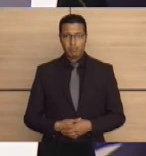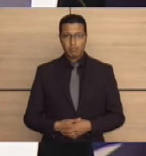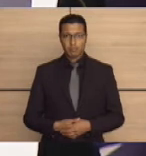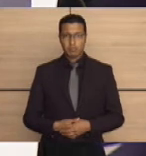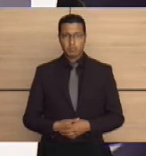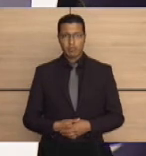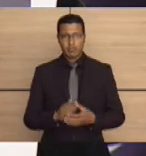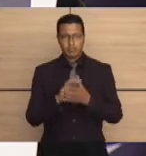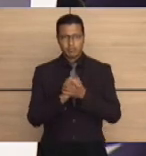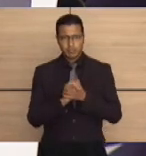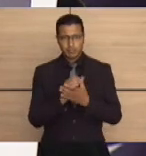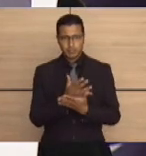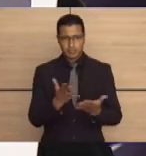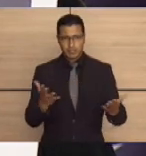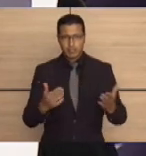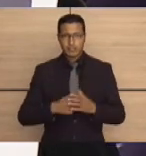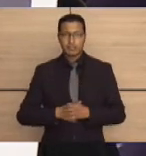Un saludo dibujadito, Juliana.